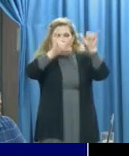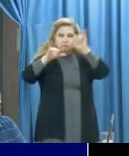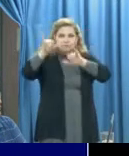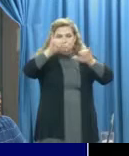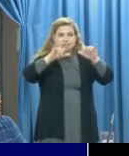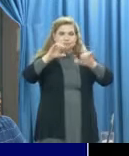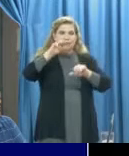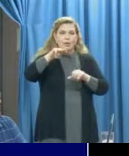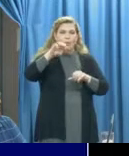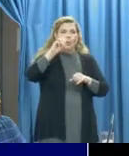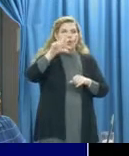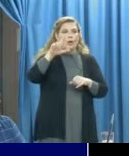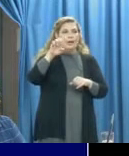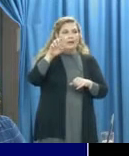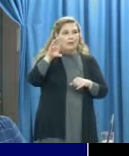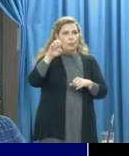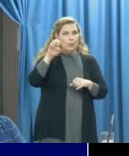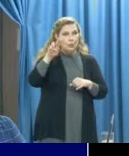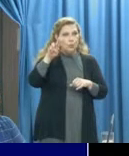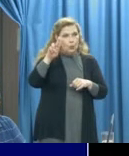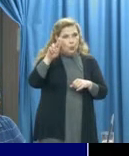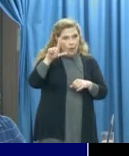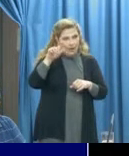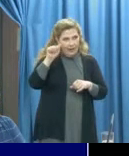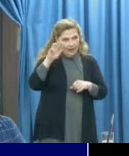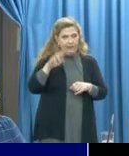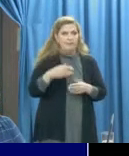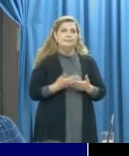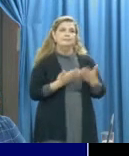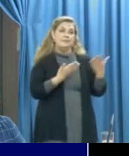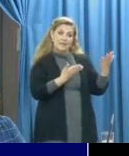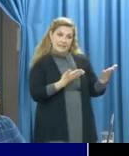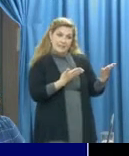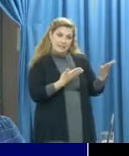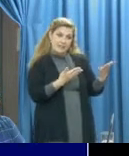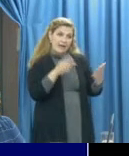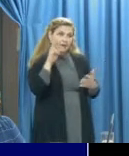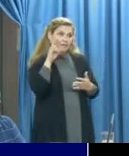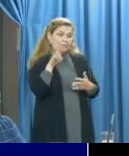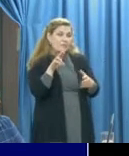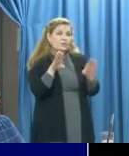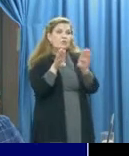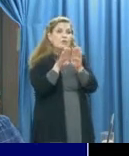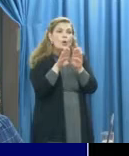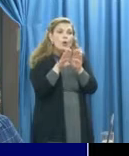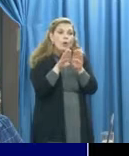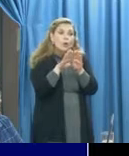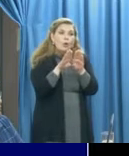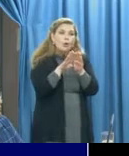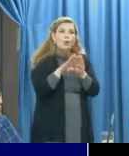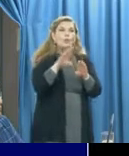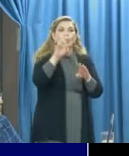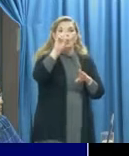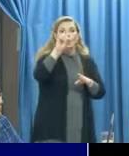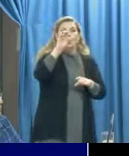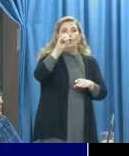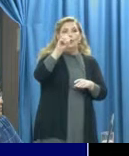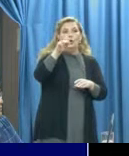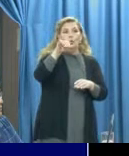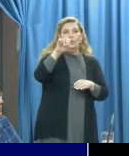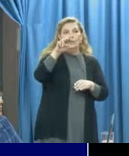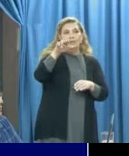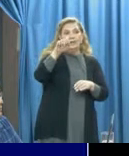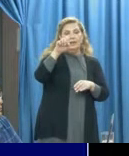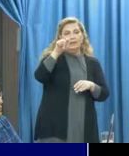Esta es otra tablita, es una tablita que no está actualizada, entonces aquí abajo les hablaba yo que de las dominantes hay